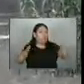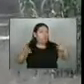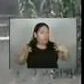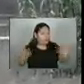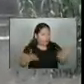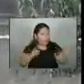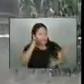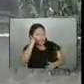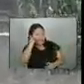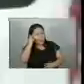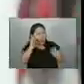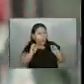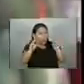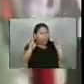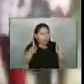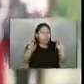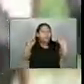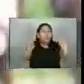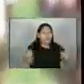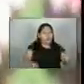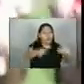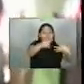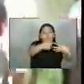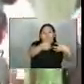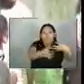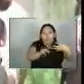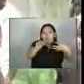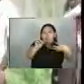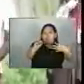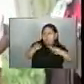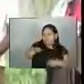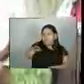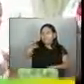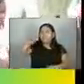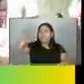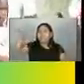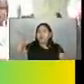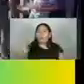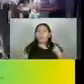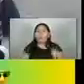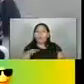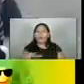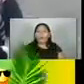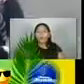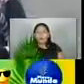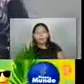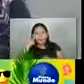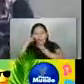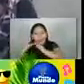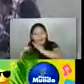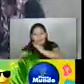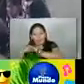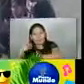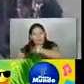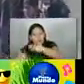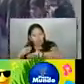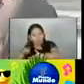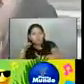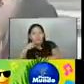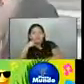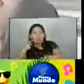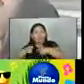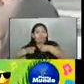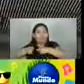una de las alternativas legales para quienes busquen migrar a ese país serán los centros de procesamiento, los cuales serán